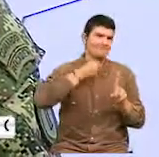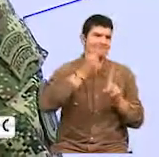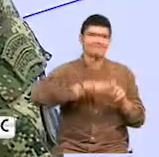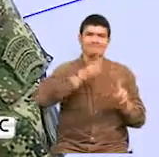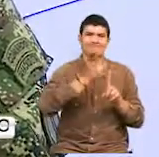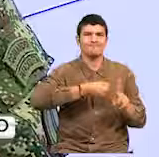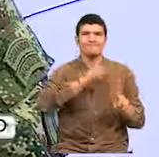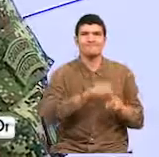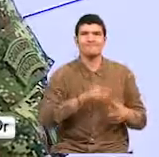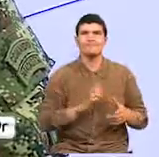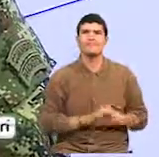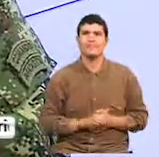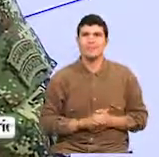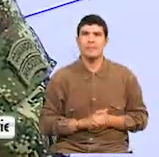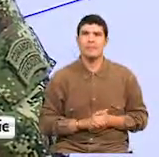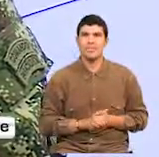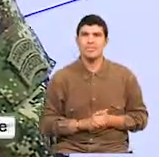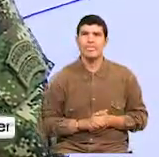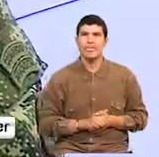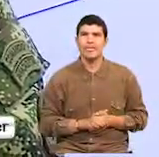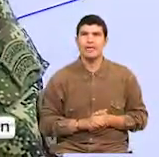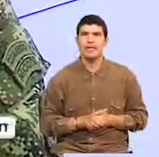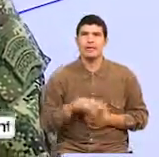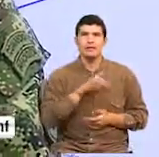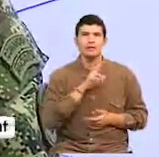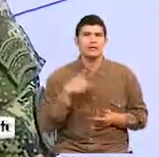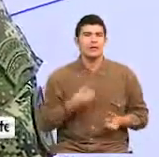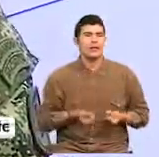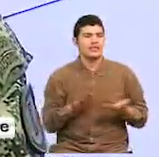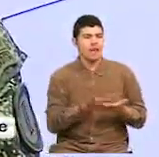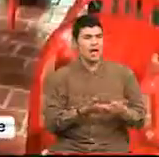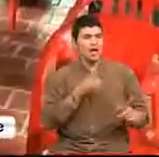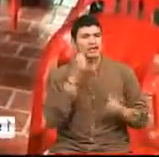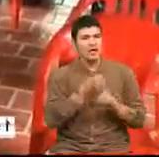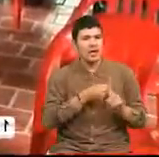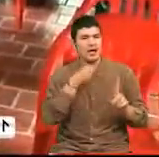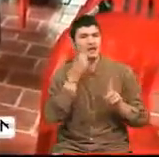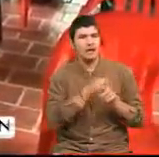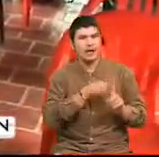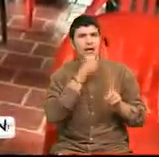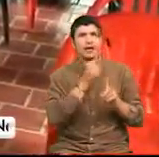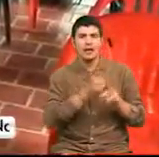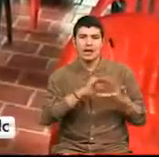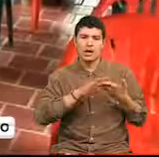decir que nosotros tenemos que darle y darle y darle hasta que la gente